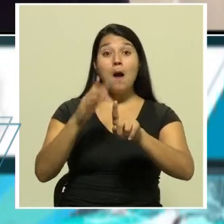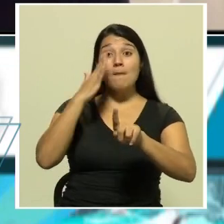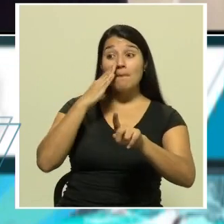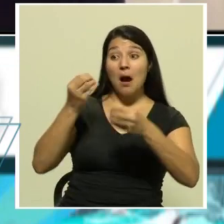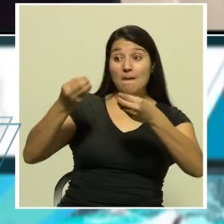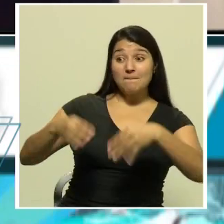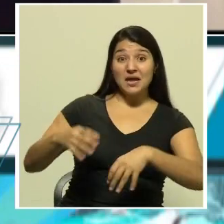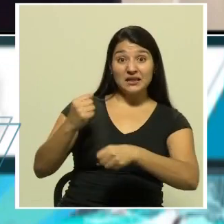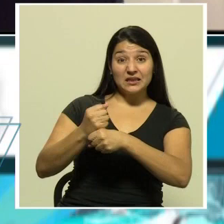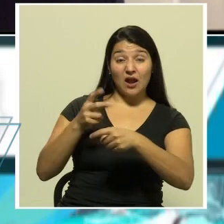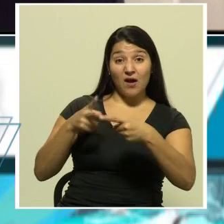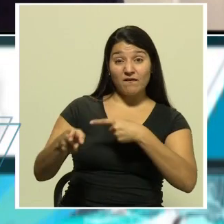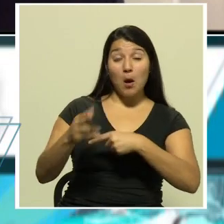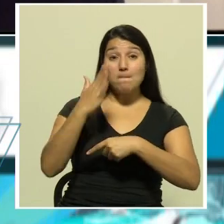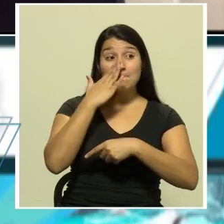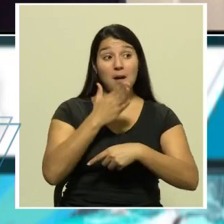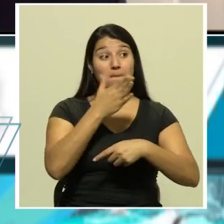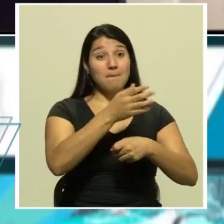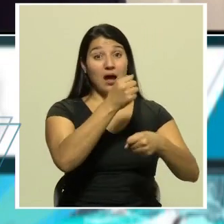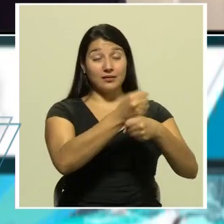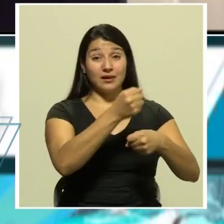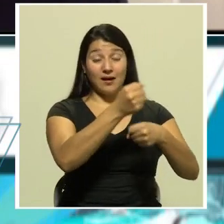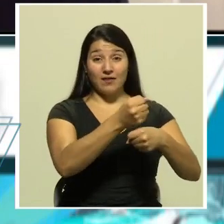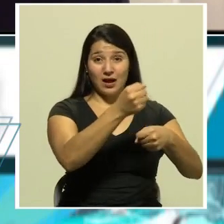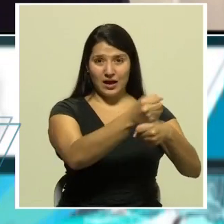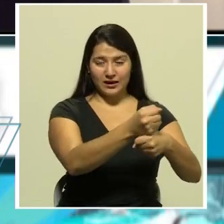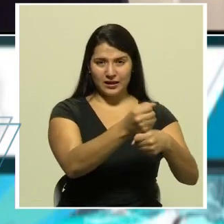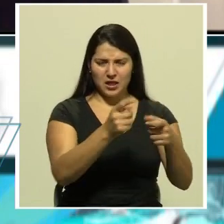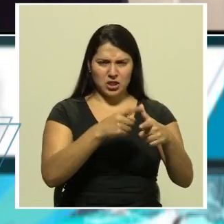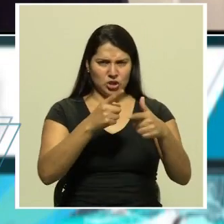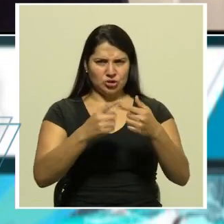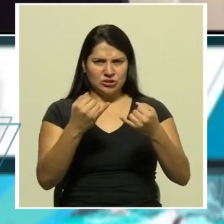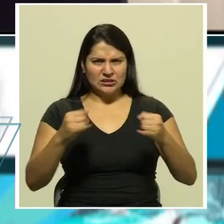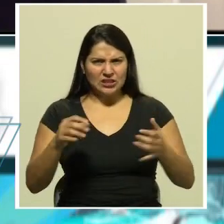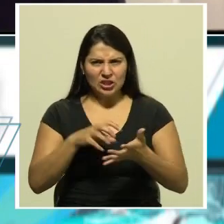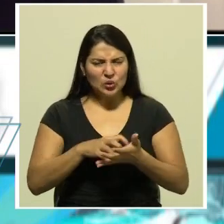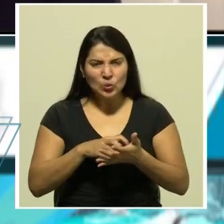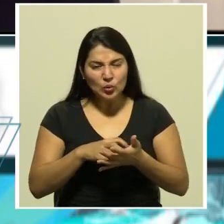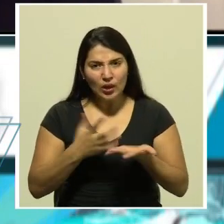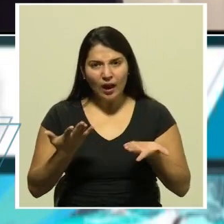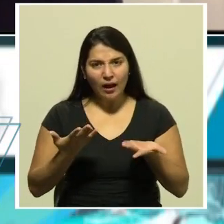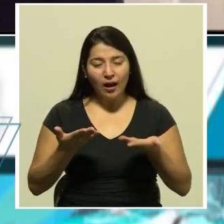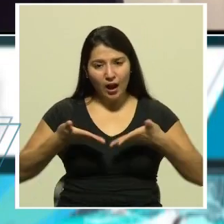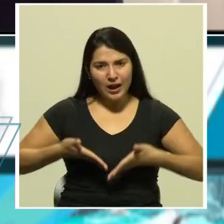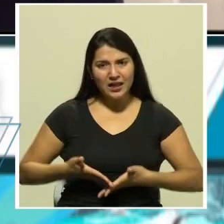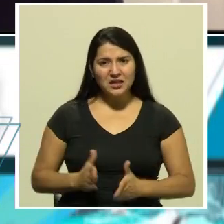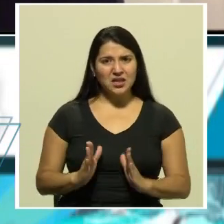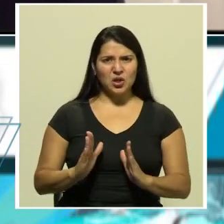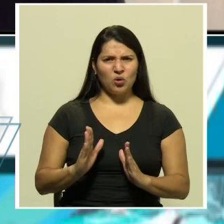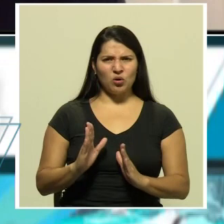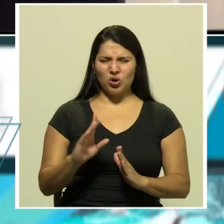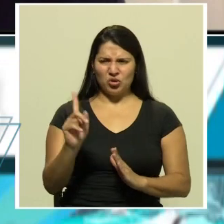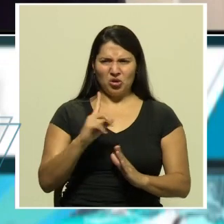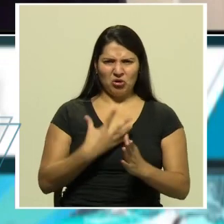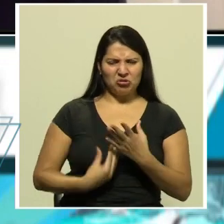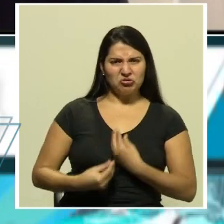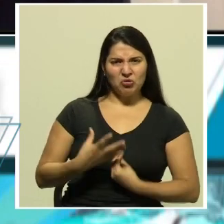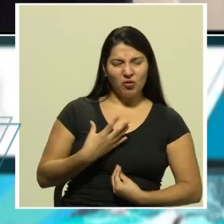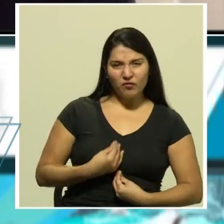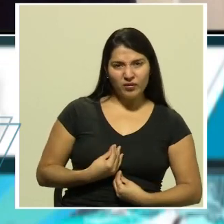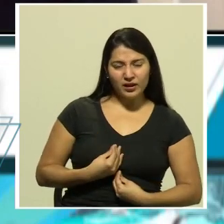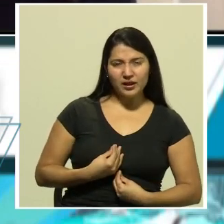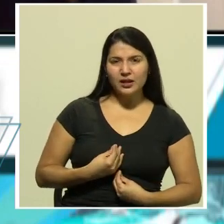la madre es la que está sosteniendo la unidad familiar, pues sin duda los hijos no solamente no tendrían por qué sufrir, sino que sería